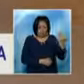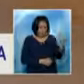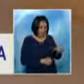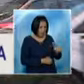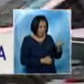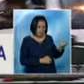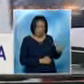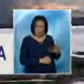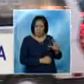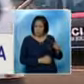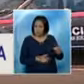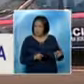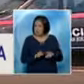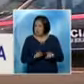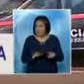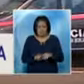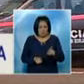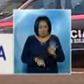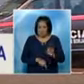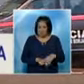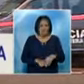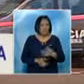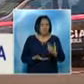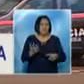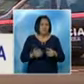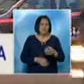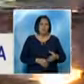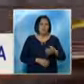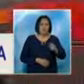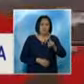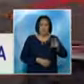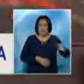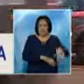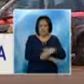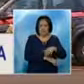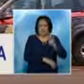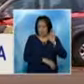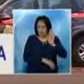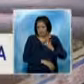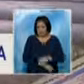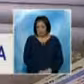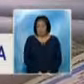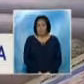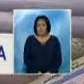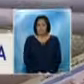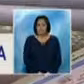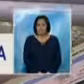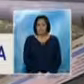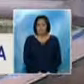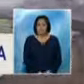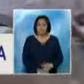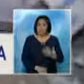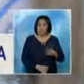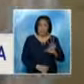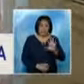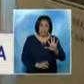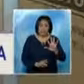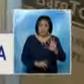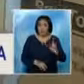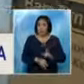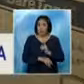otros saqueos bajo la misma modalidad en la cuadra 20 de la avenida Javier Prado. En menos de 5 horas